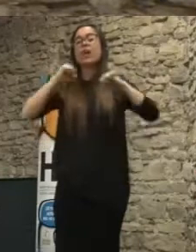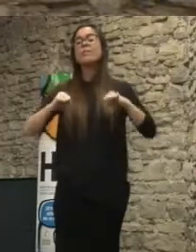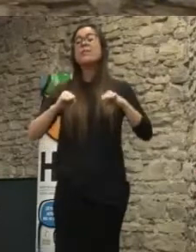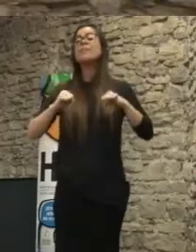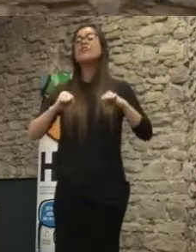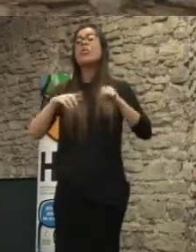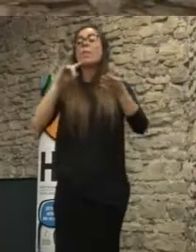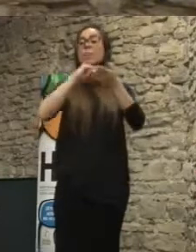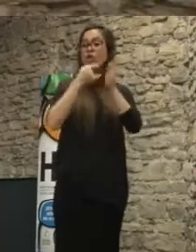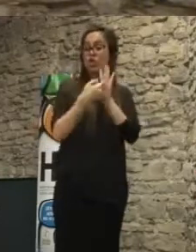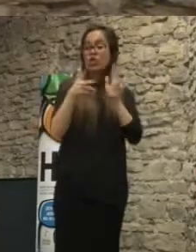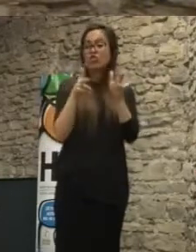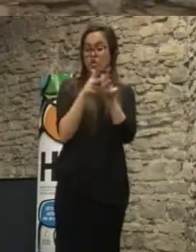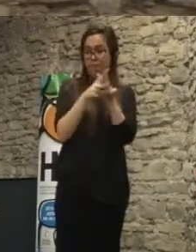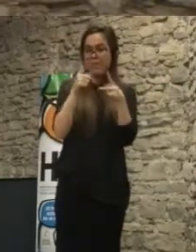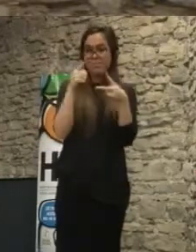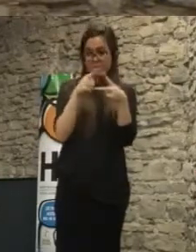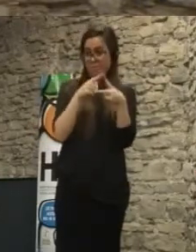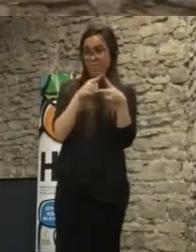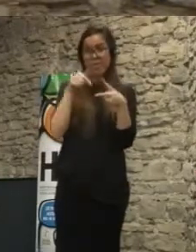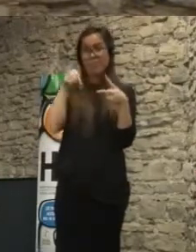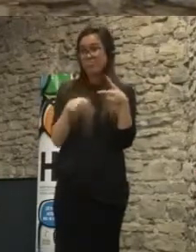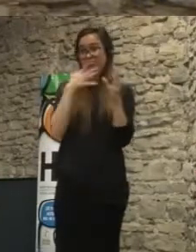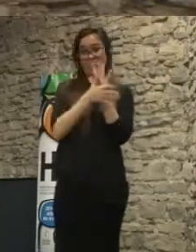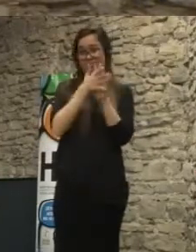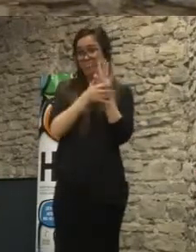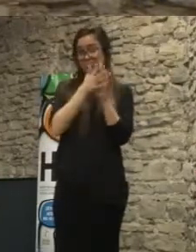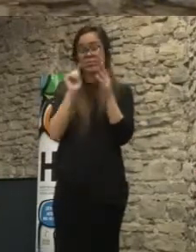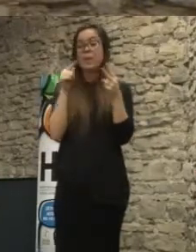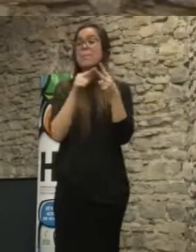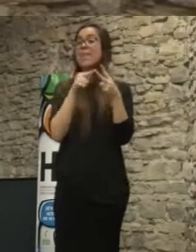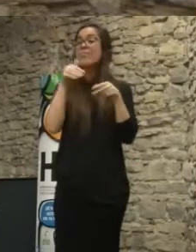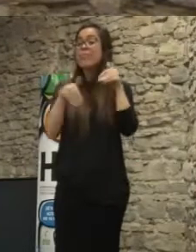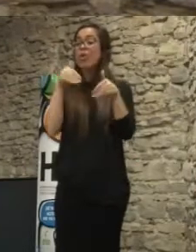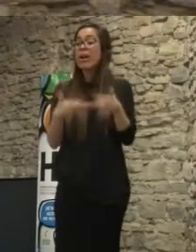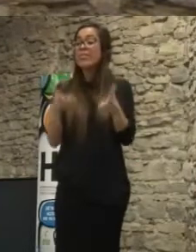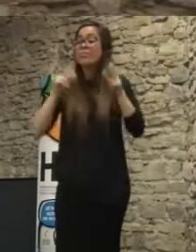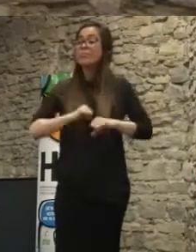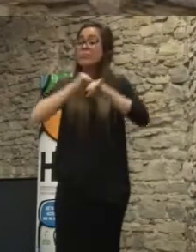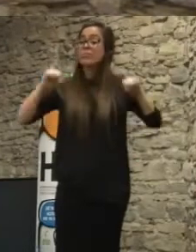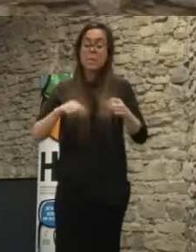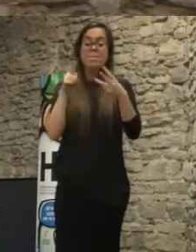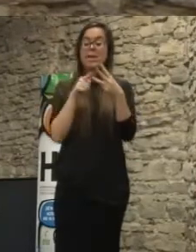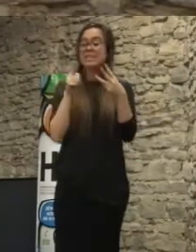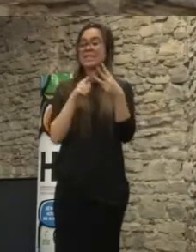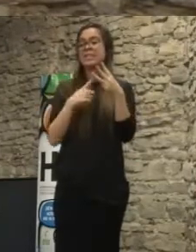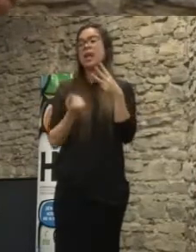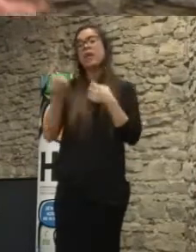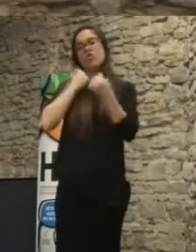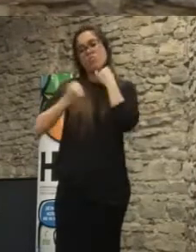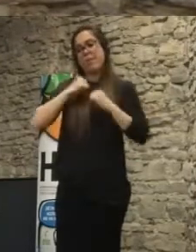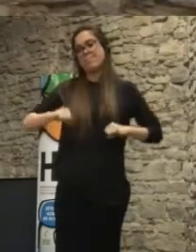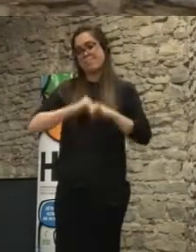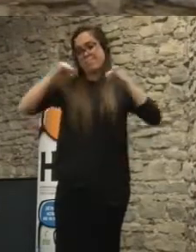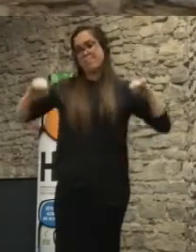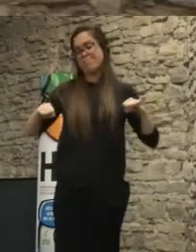proyecto social, que es de lo que más hemos hablado hoy, fortalecimiento democrático y fortalecimiento de la autonomía. Yo recuerdo